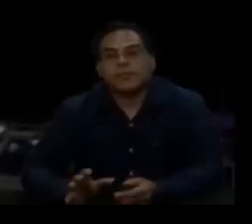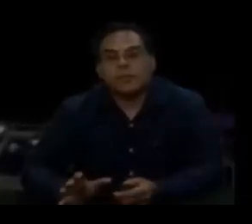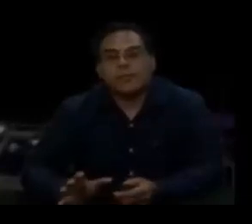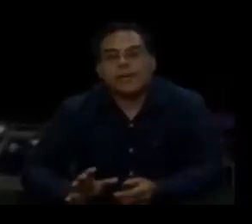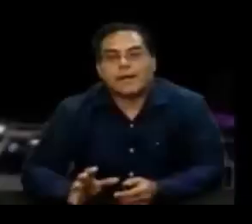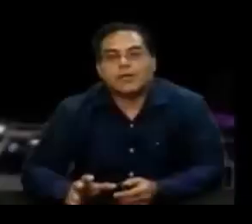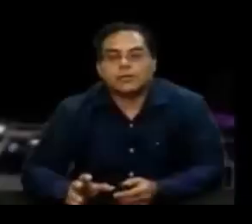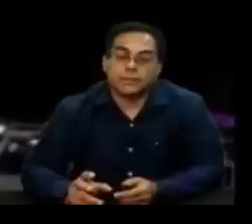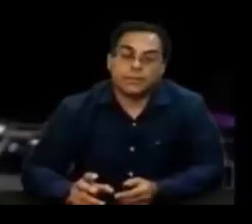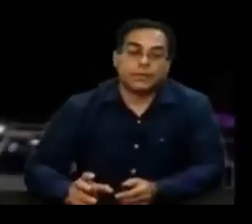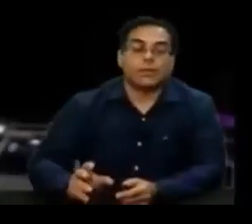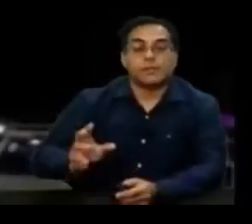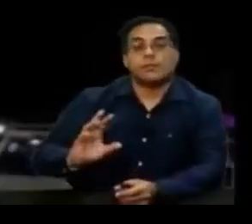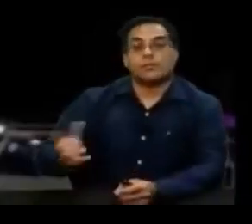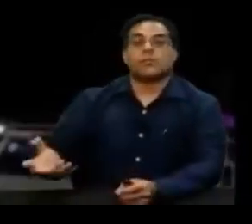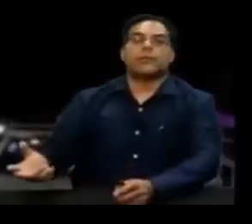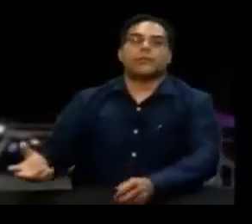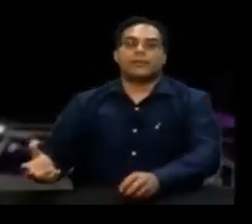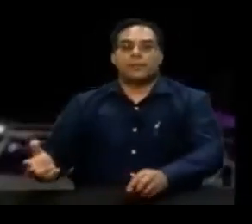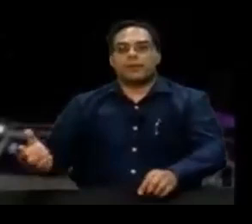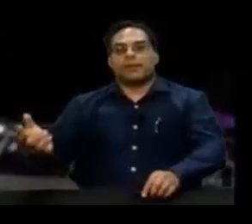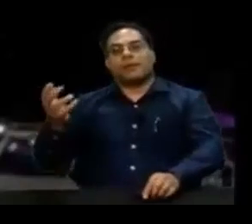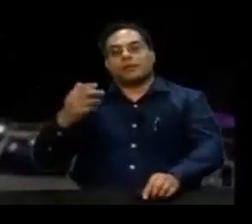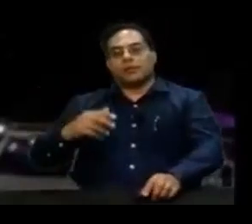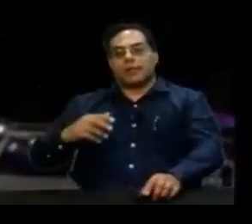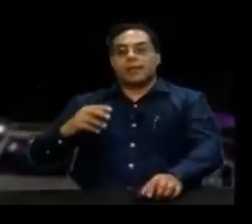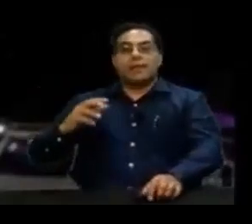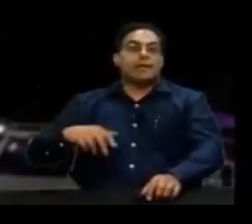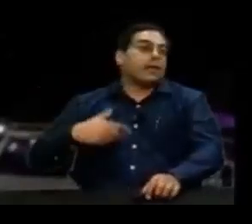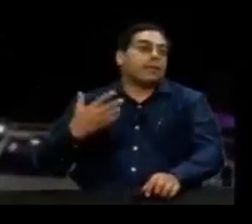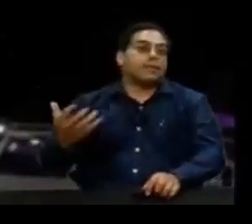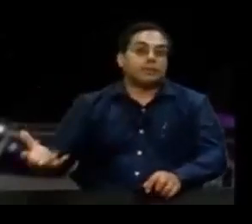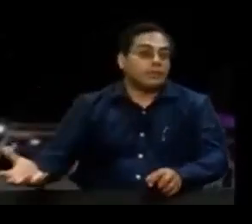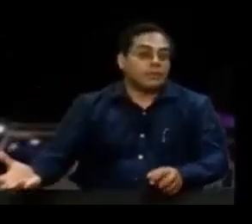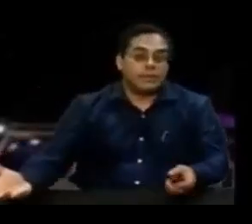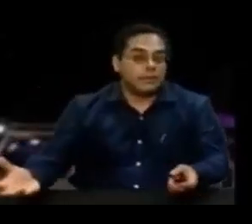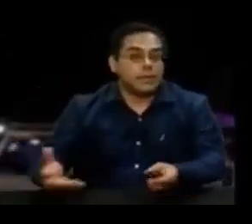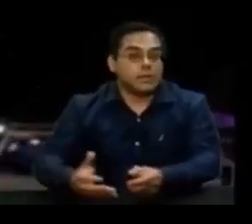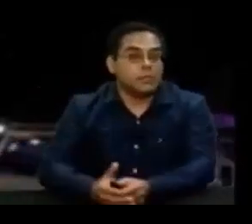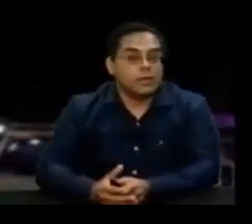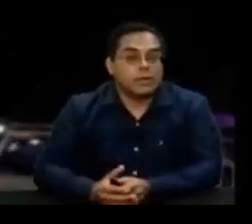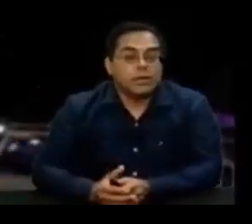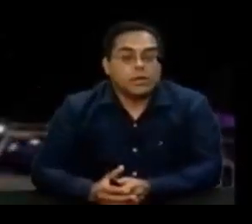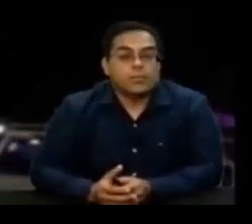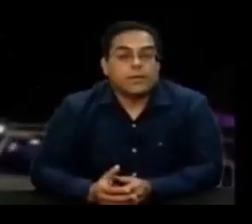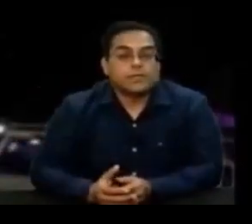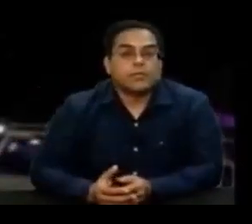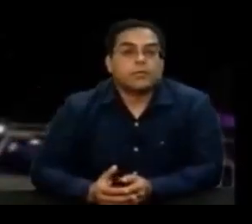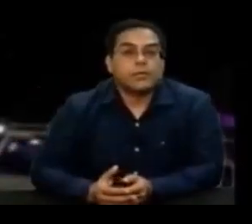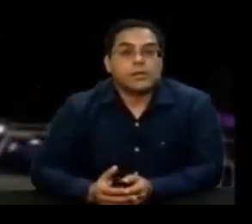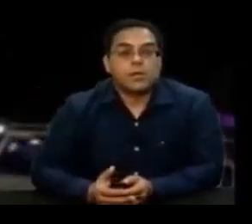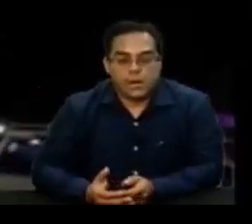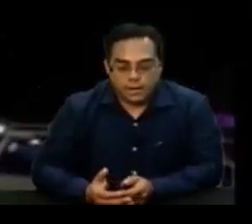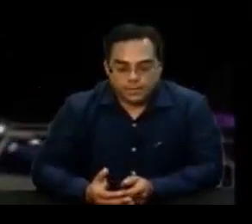no pasa gran cosa, sin embargo hay que hacer estudios complementarios para poder diagnosticar y a la postre saber si van a tener alguna complicación,